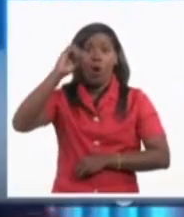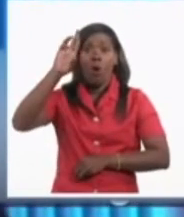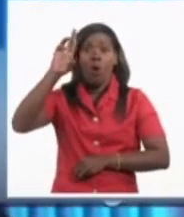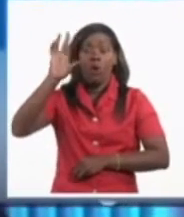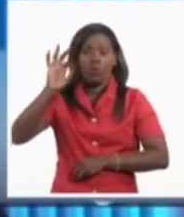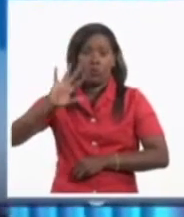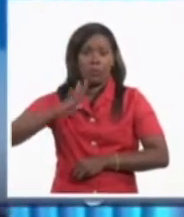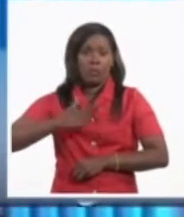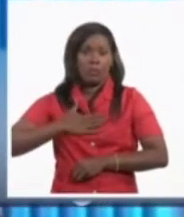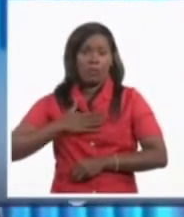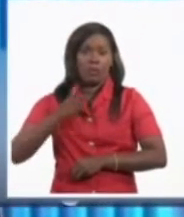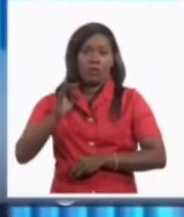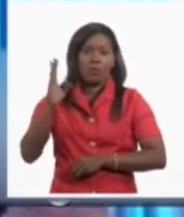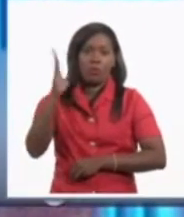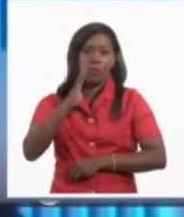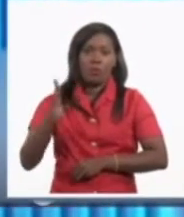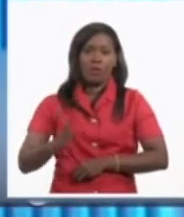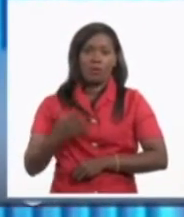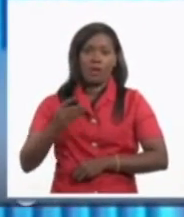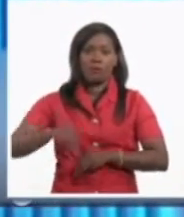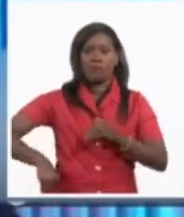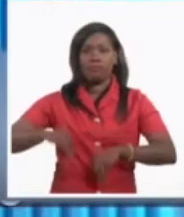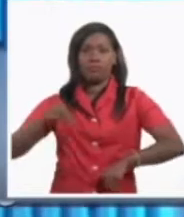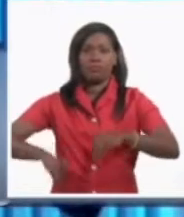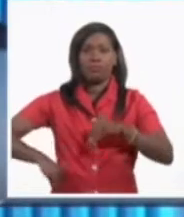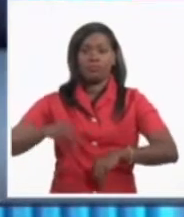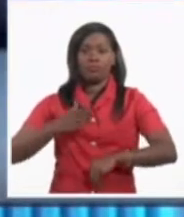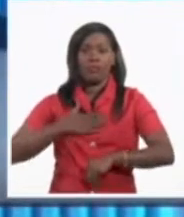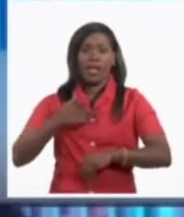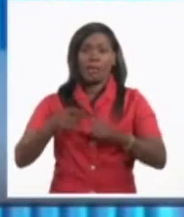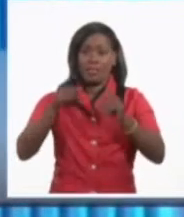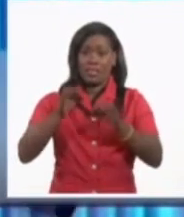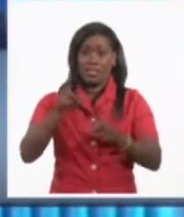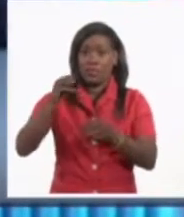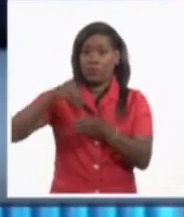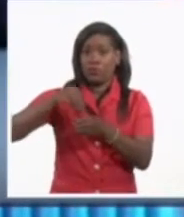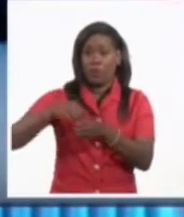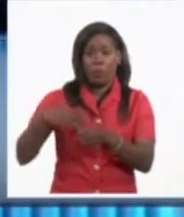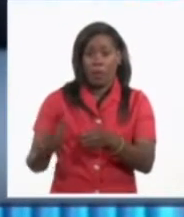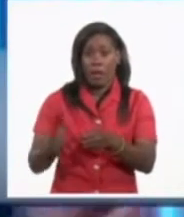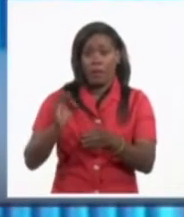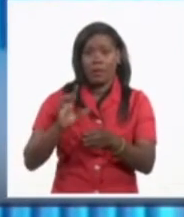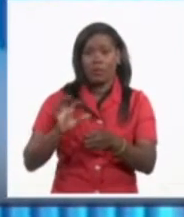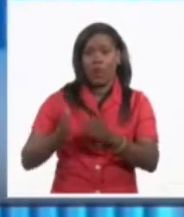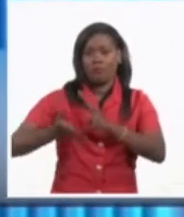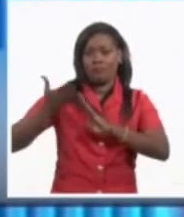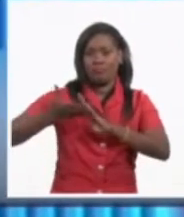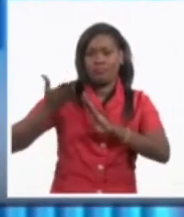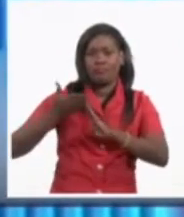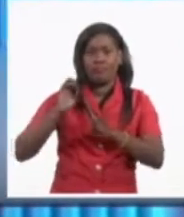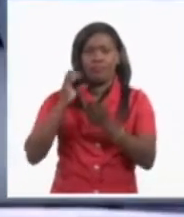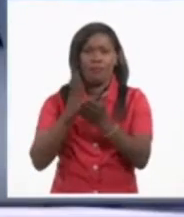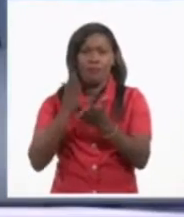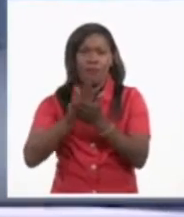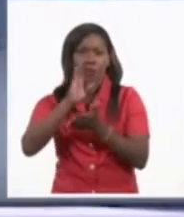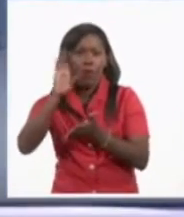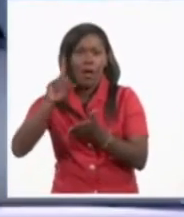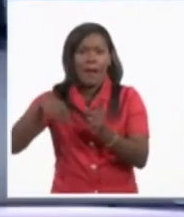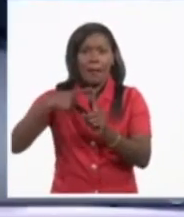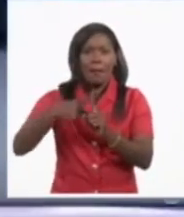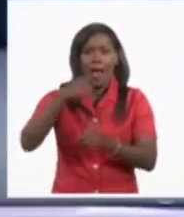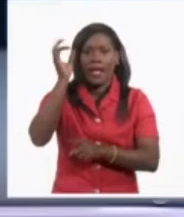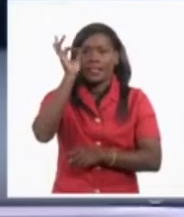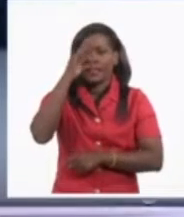de recursos para la construcción de guarderías y escuelas. El aspirante presidencial del Partido de los Trabajadores